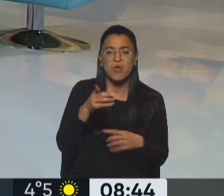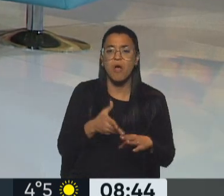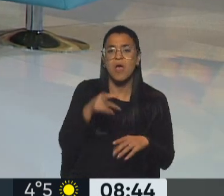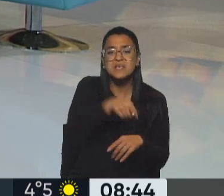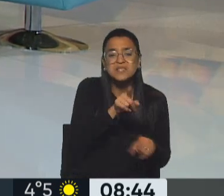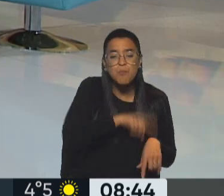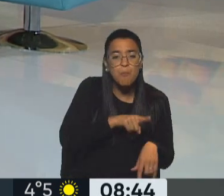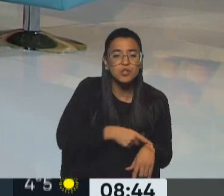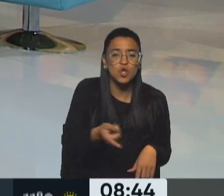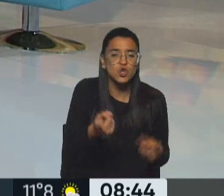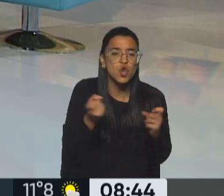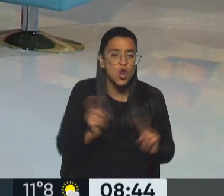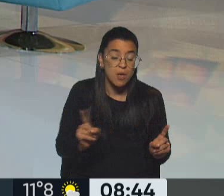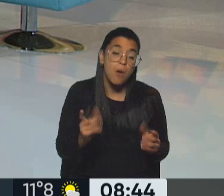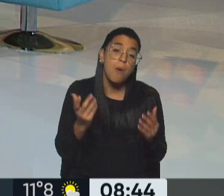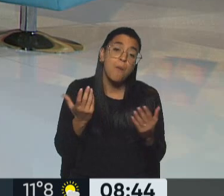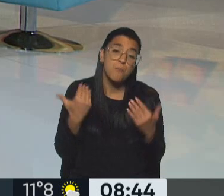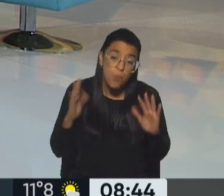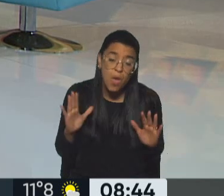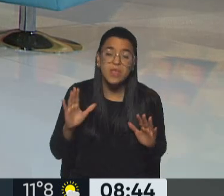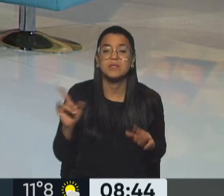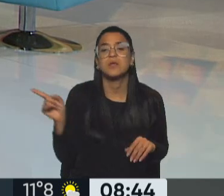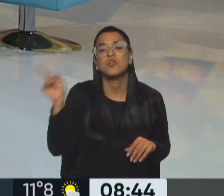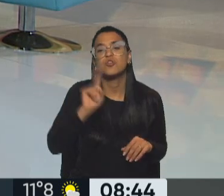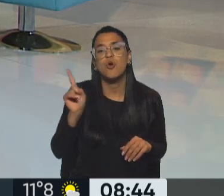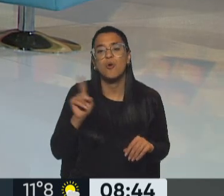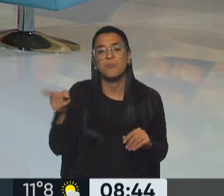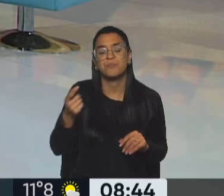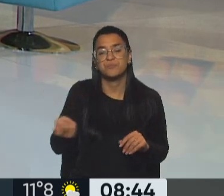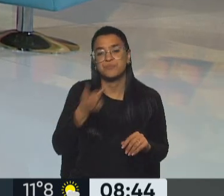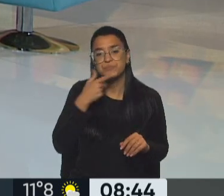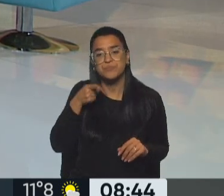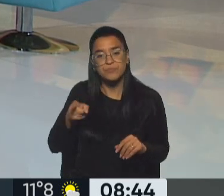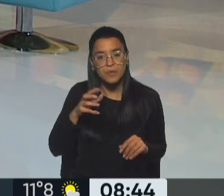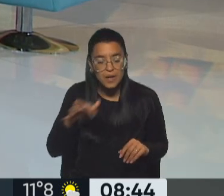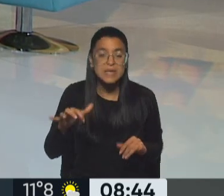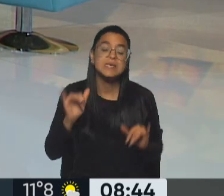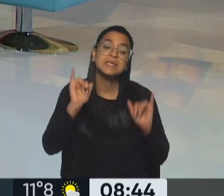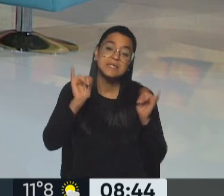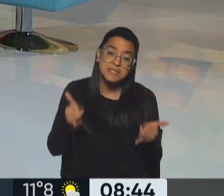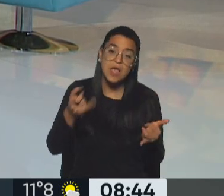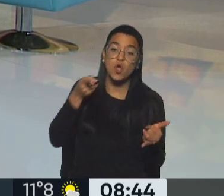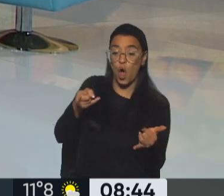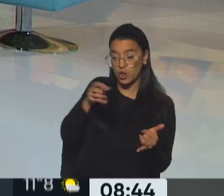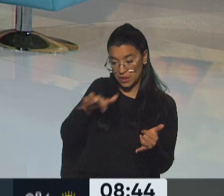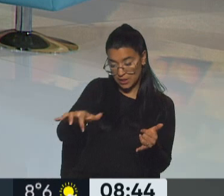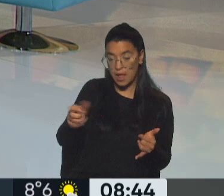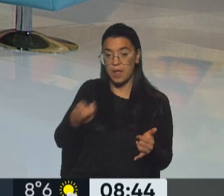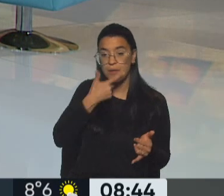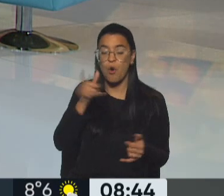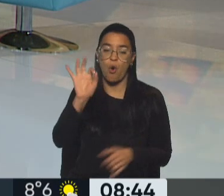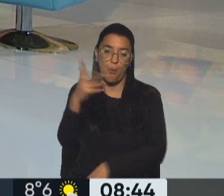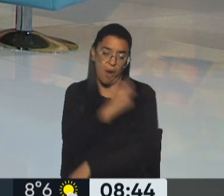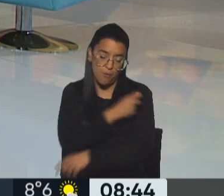necesita? Podría suceder, no por el uso indebido de antibióticos. Siempre los antibióticos, las